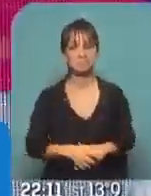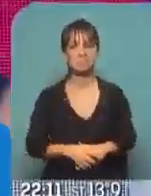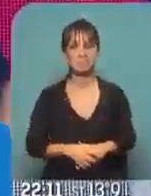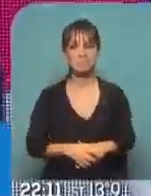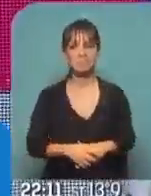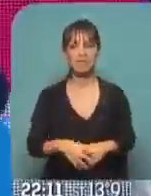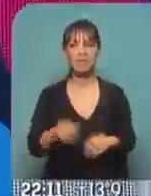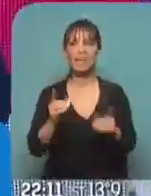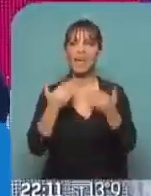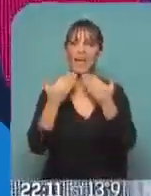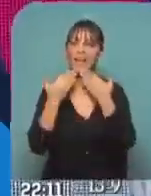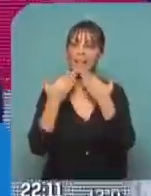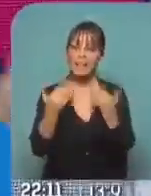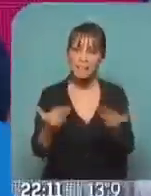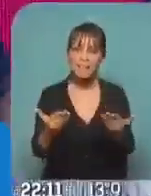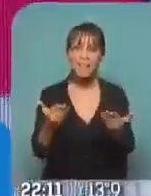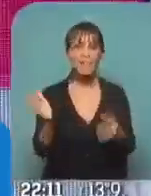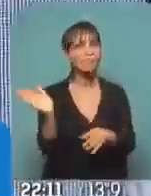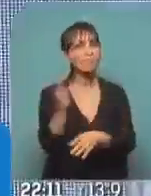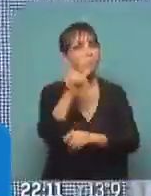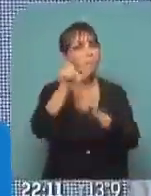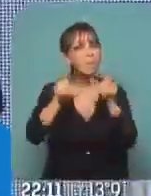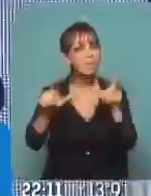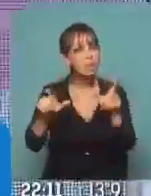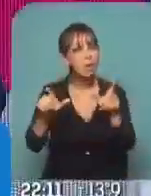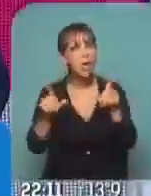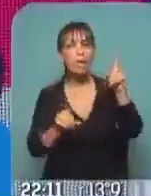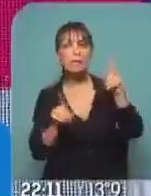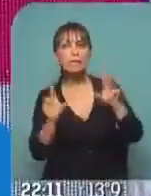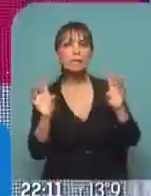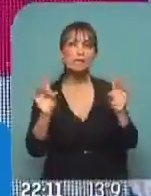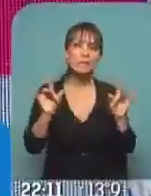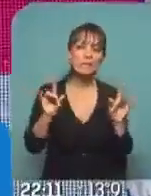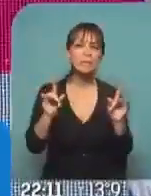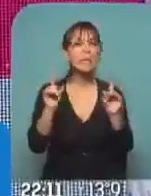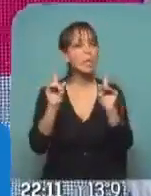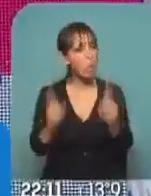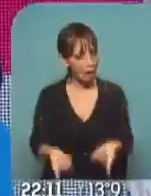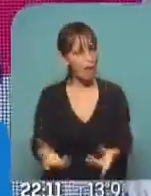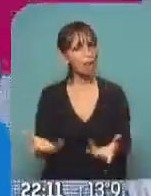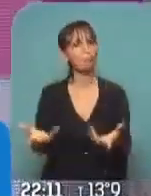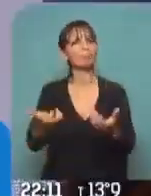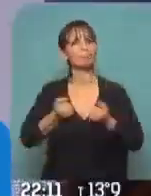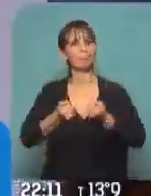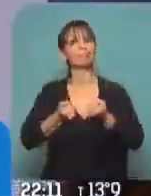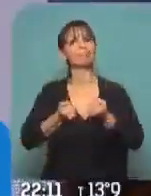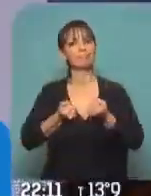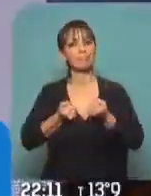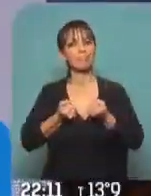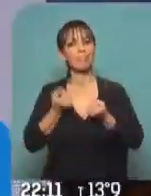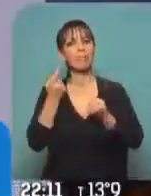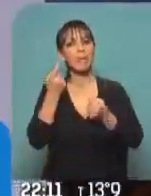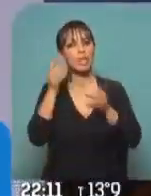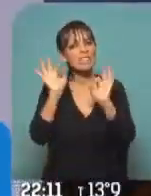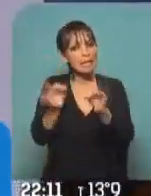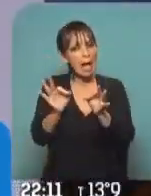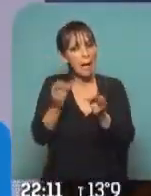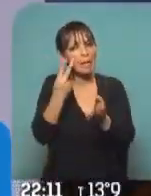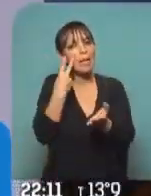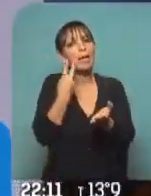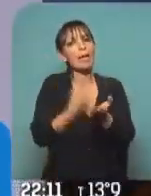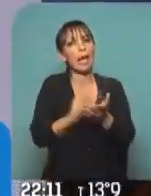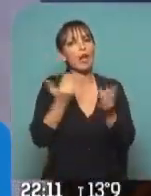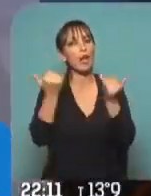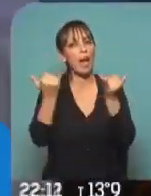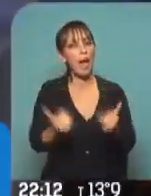Y agradecerles a todos aquellos que a pesar de las dificultades nos han seguido apoyando, pero reconociendo